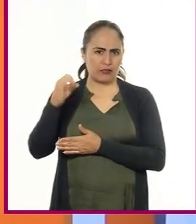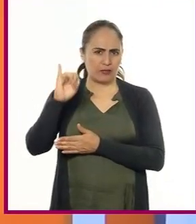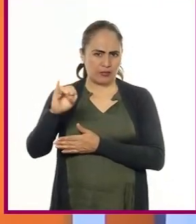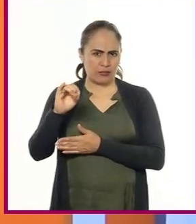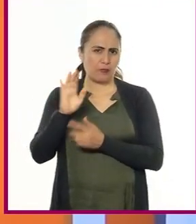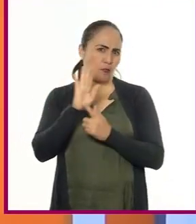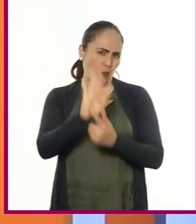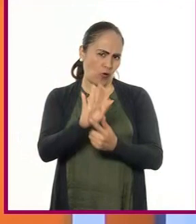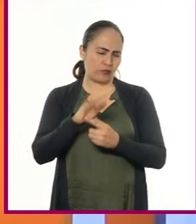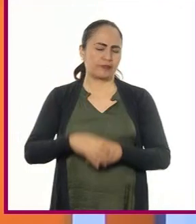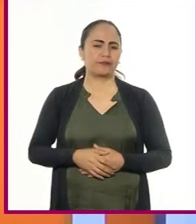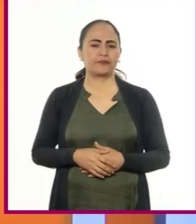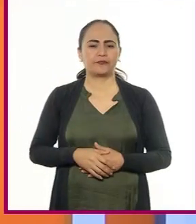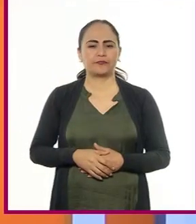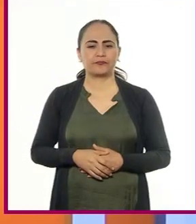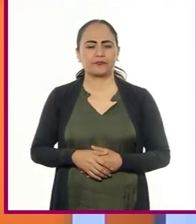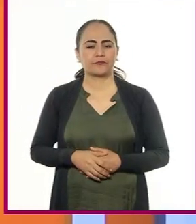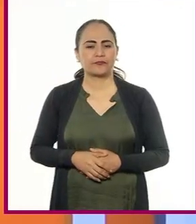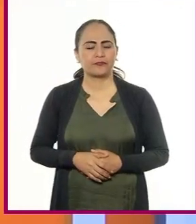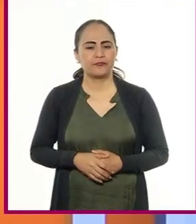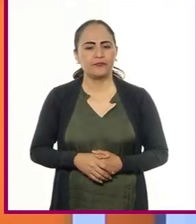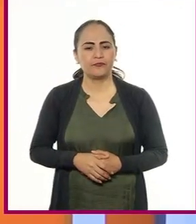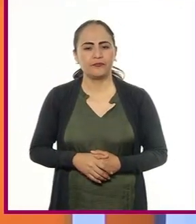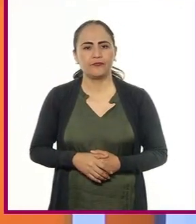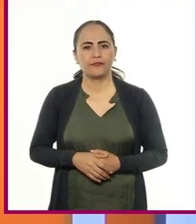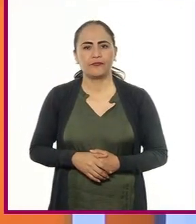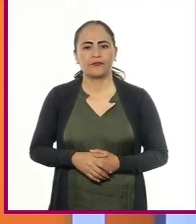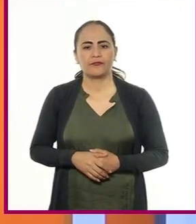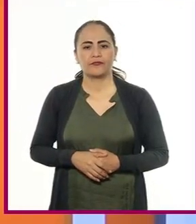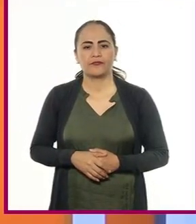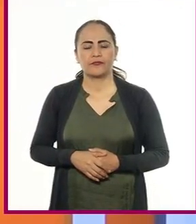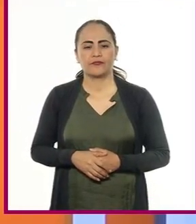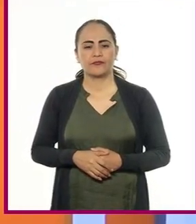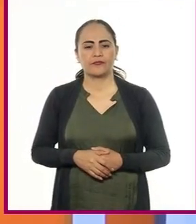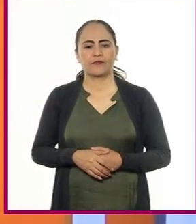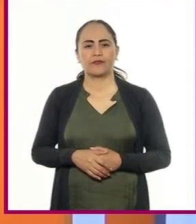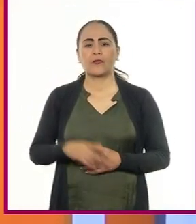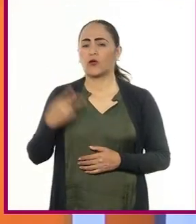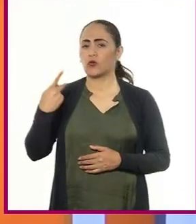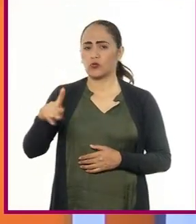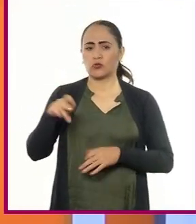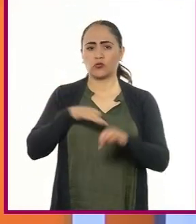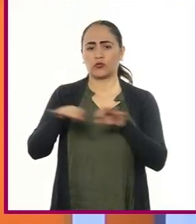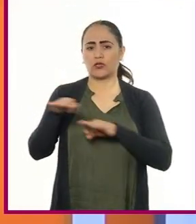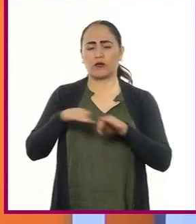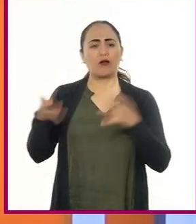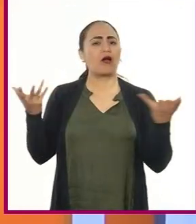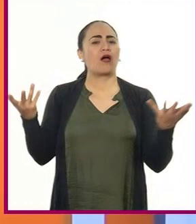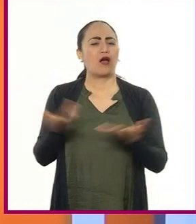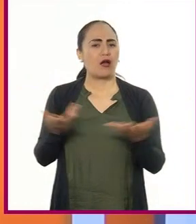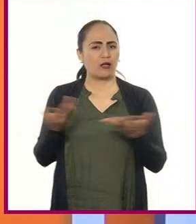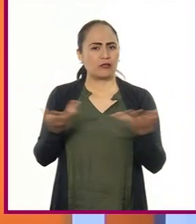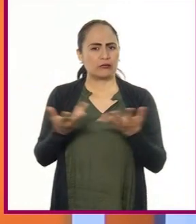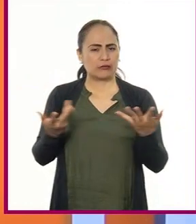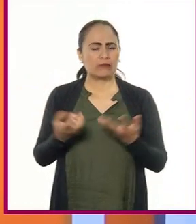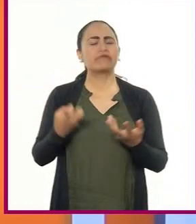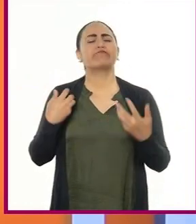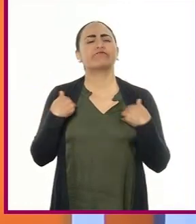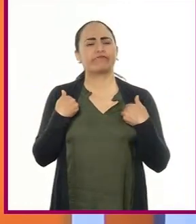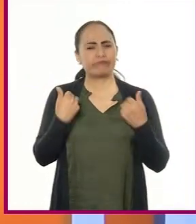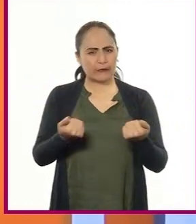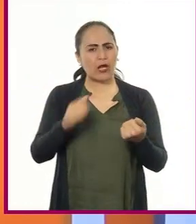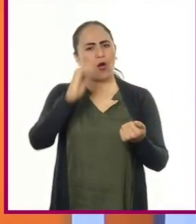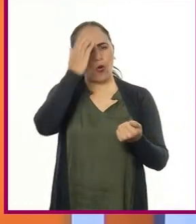Geografía, conocido por sus siglas INEGI. El trabajo realizado por el INEGI permite dar a conocer